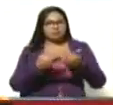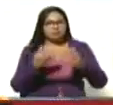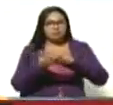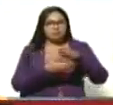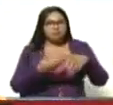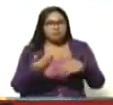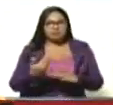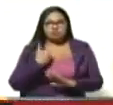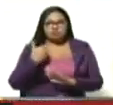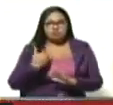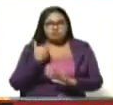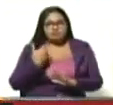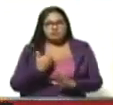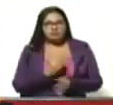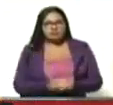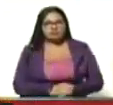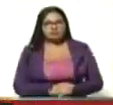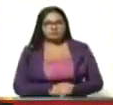crisis que está sucediendo,